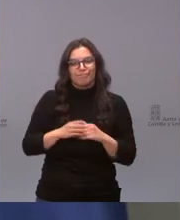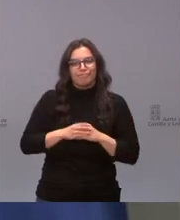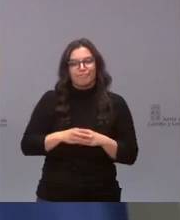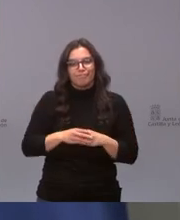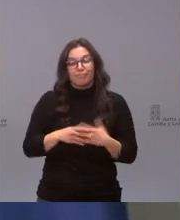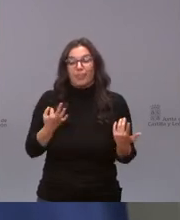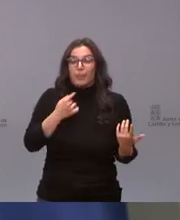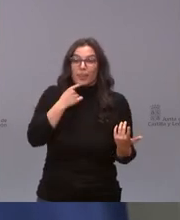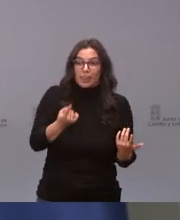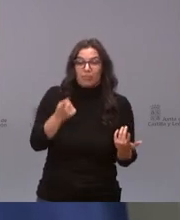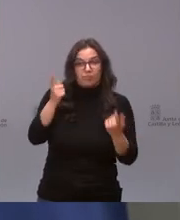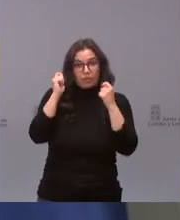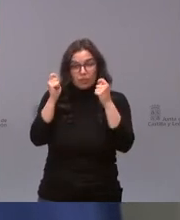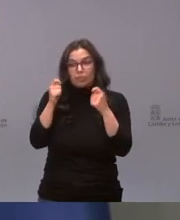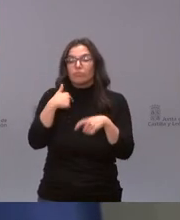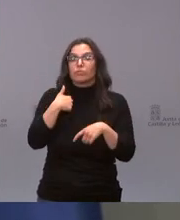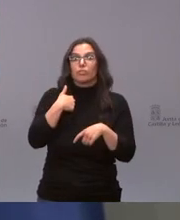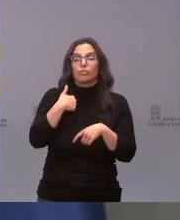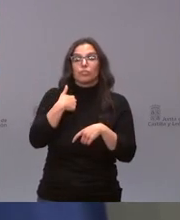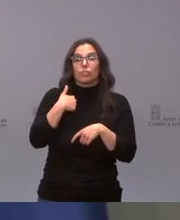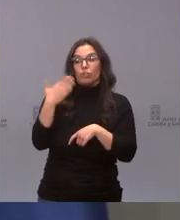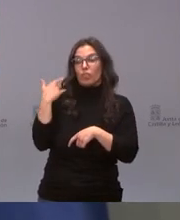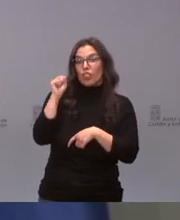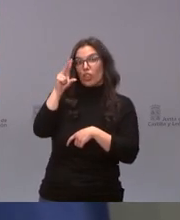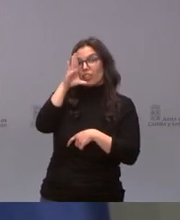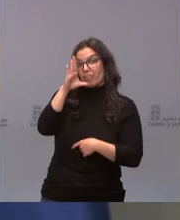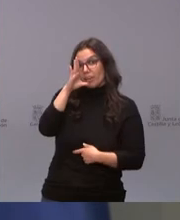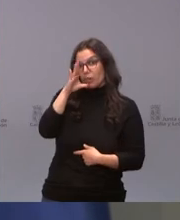Decirles que yo escribí al secretario de Estado el 12 de febrero